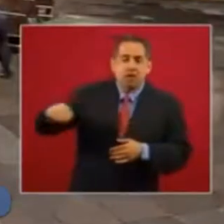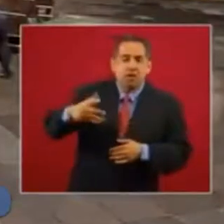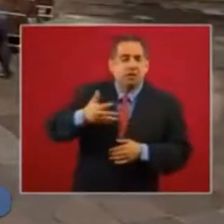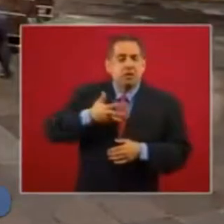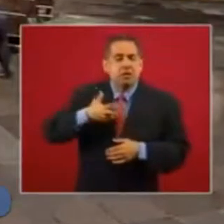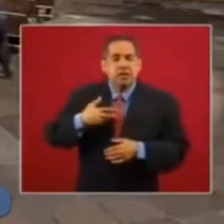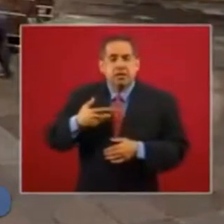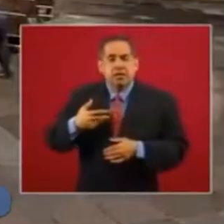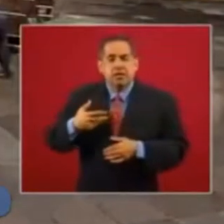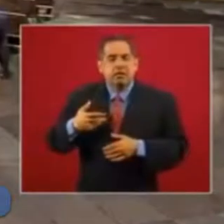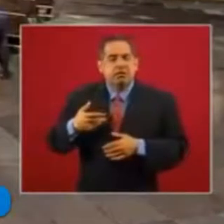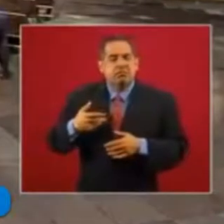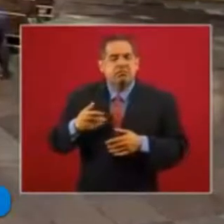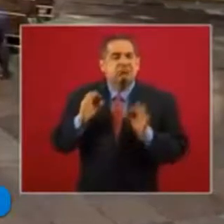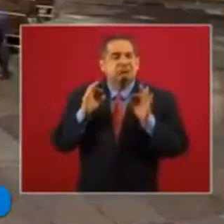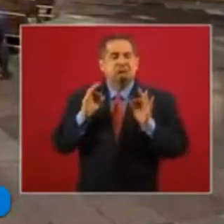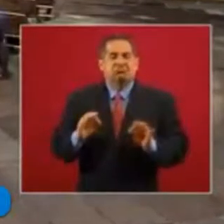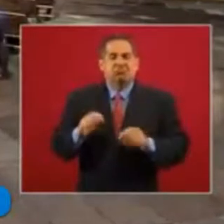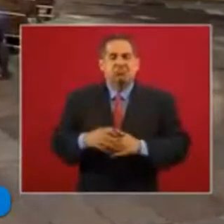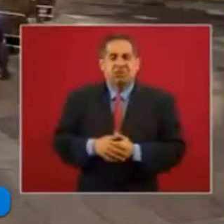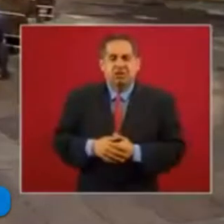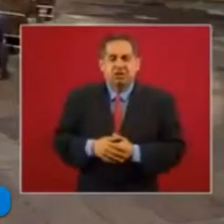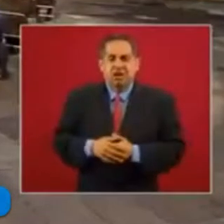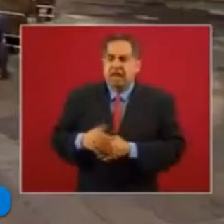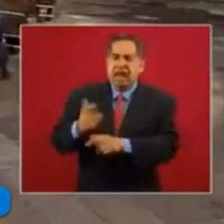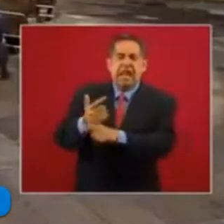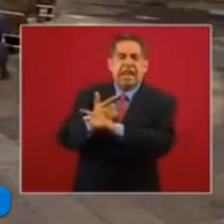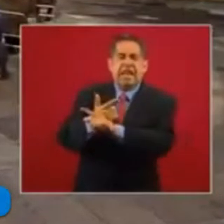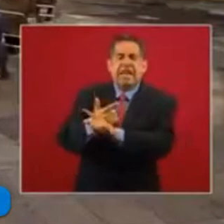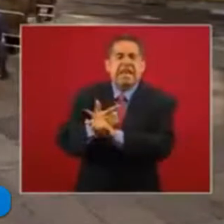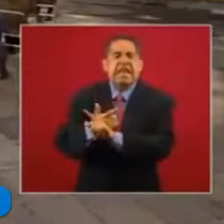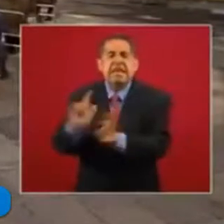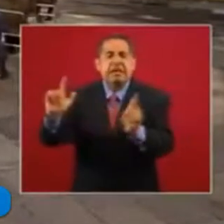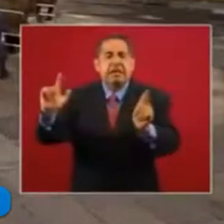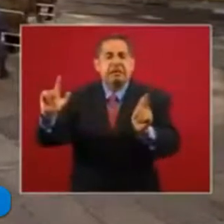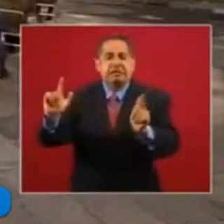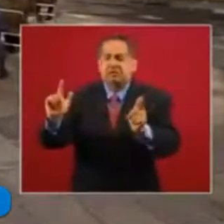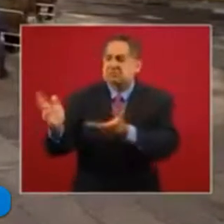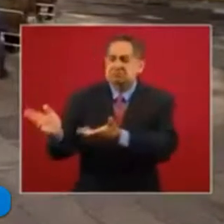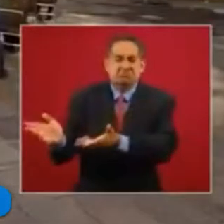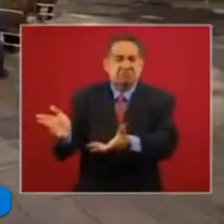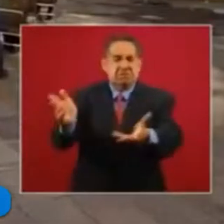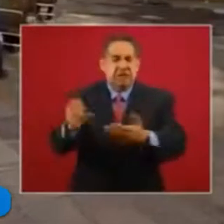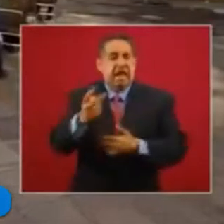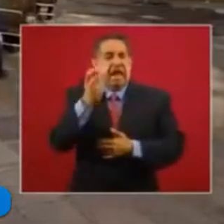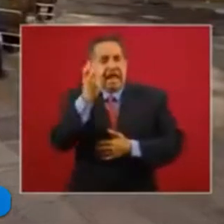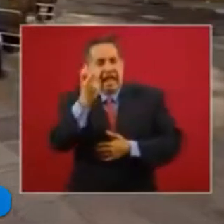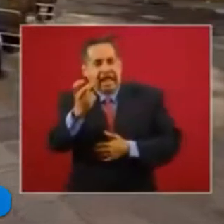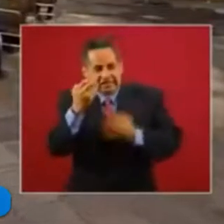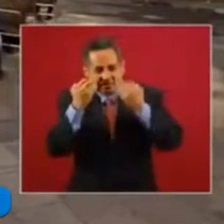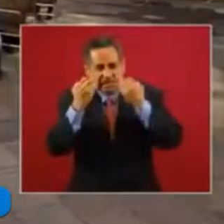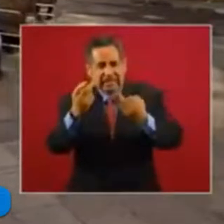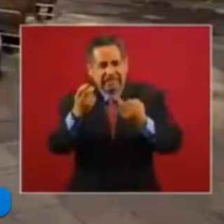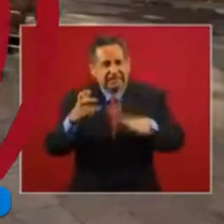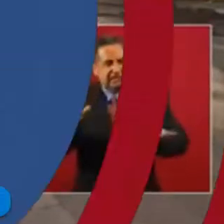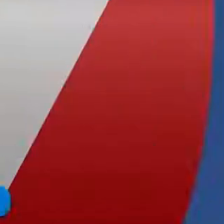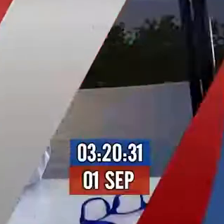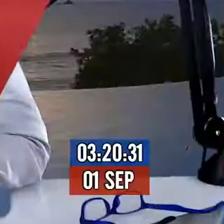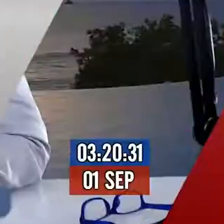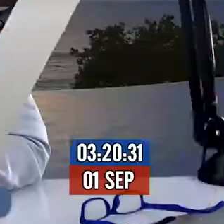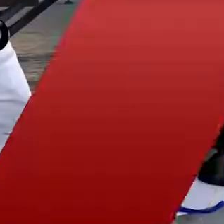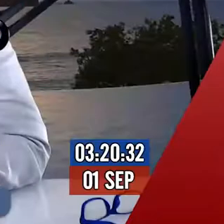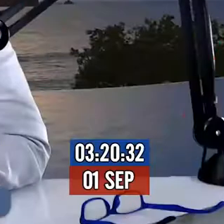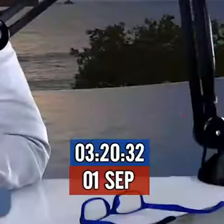la arrogancia de sentirse libres. Este es el cambio, esta es la transformación.